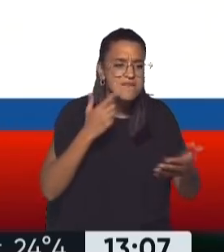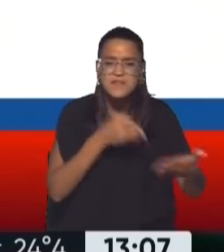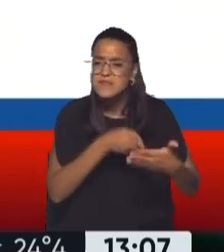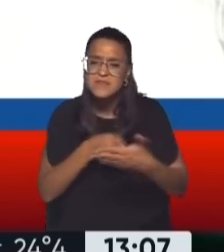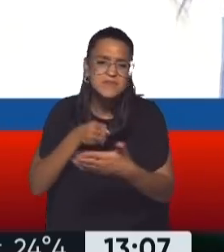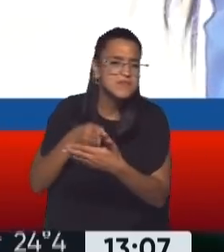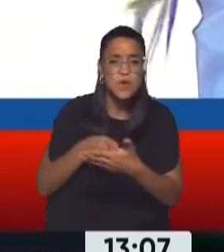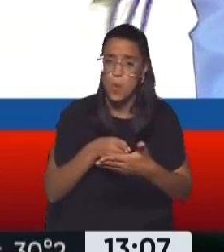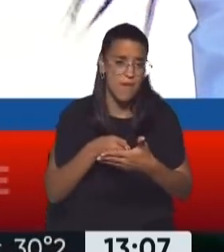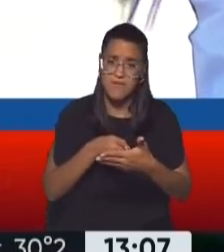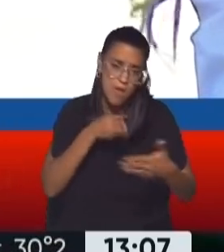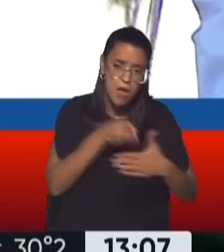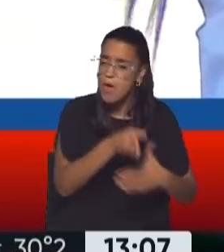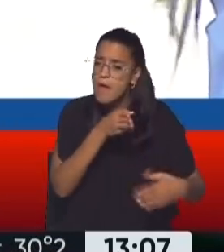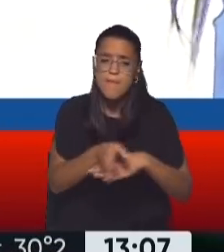barreras.